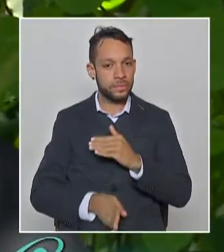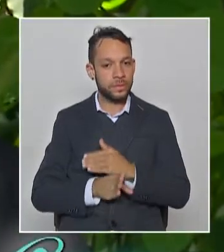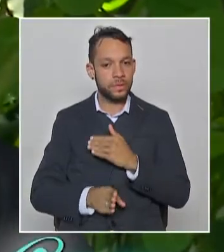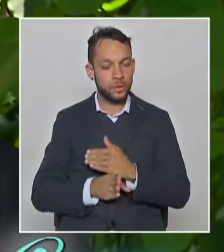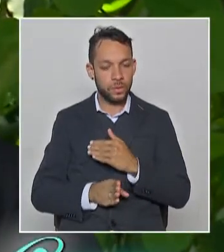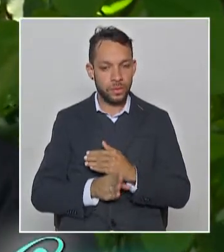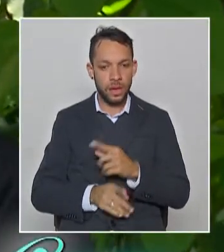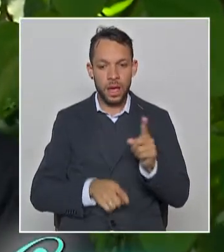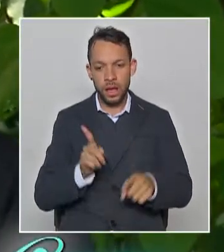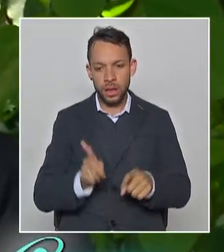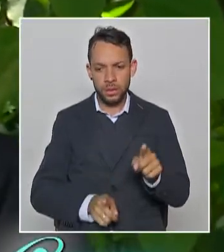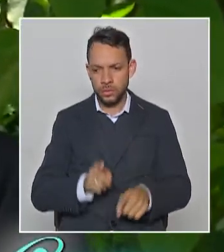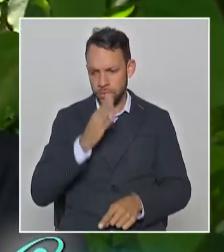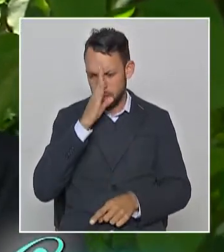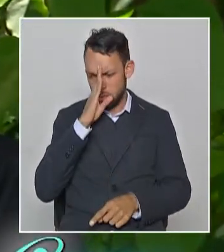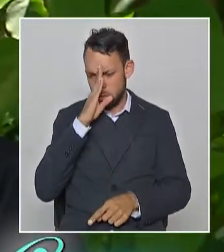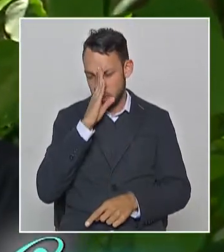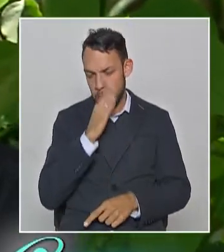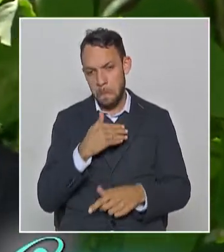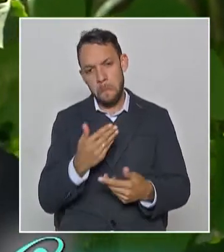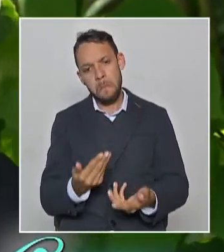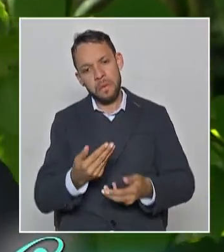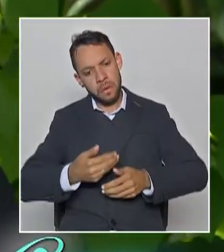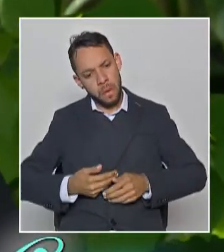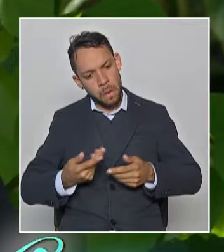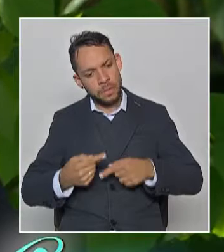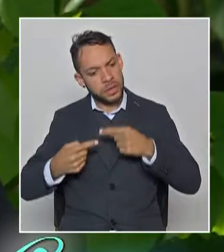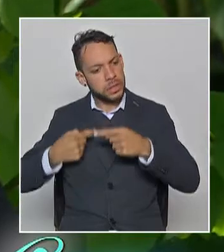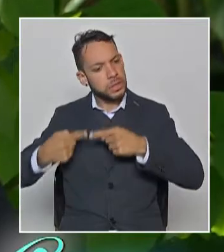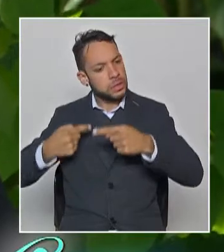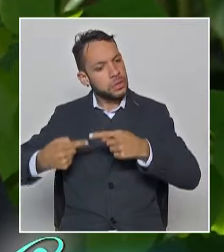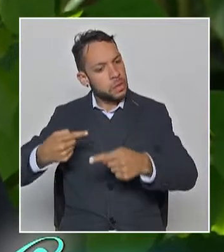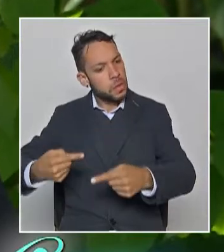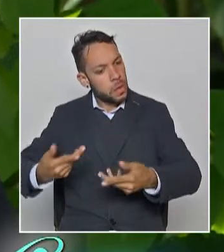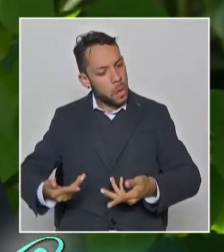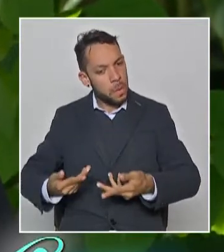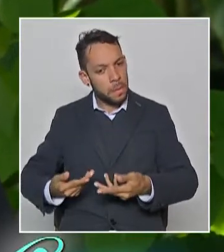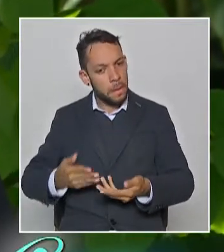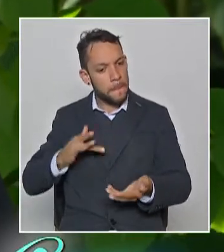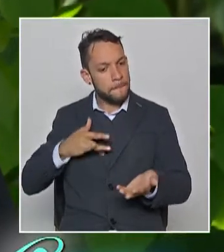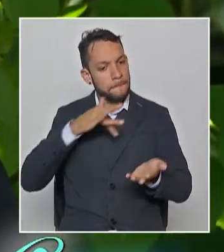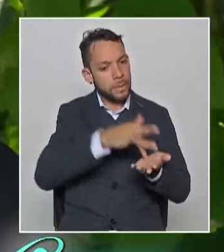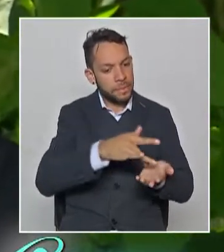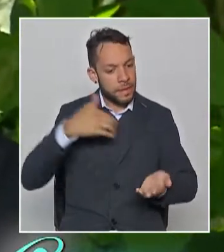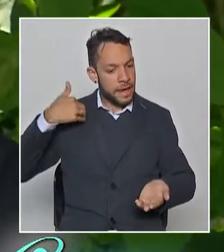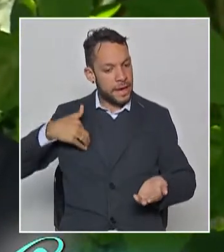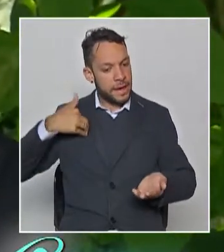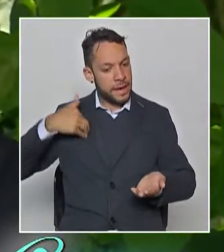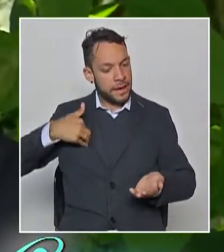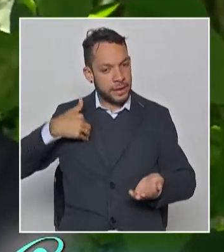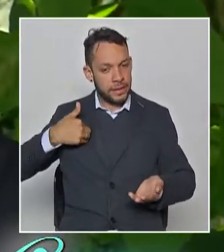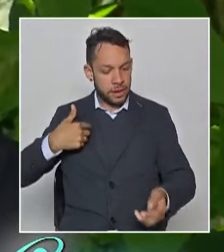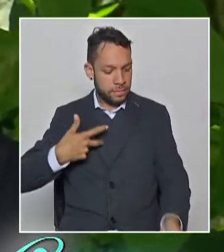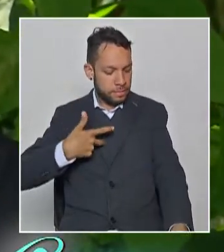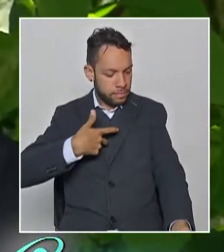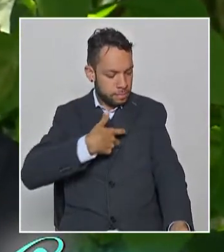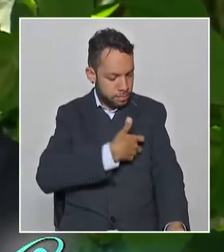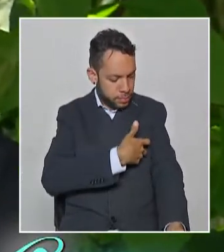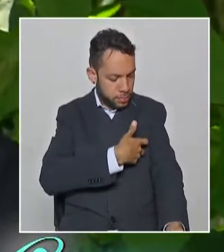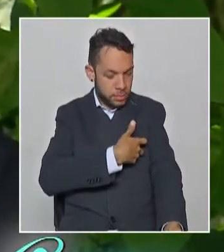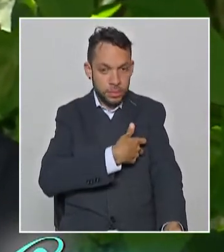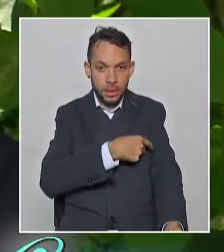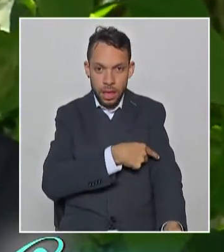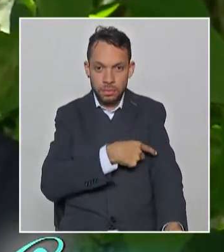Muchos de ustedes se preguntarán, y entonces, ¿cómo fue esa historia? Él fue, le iban a hacer apiterapia